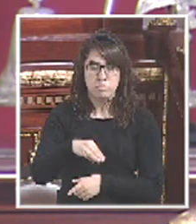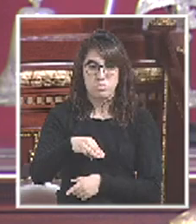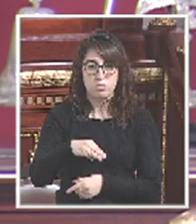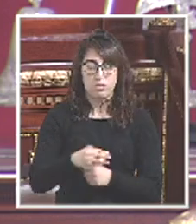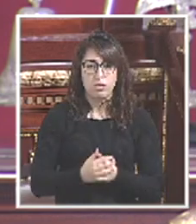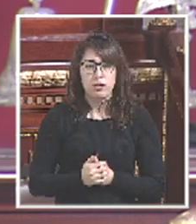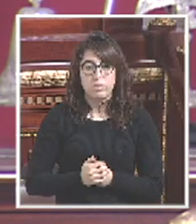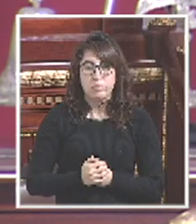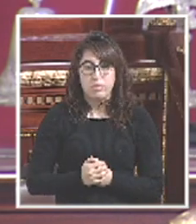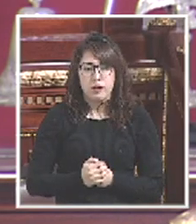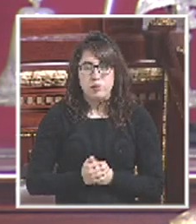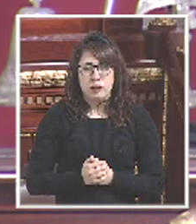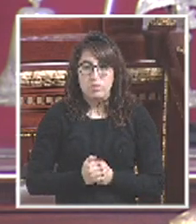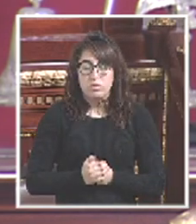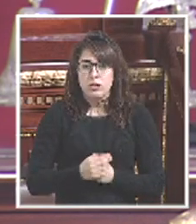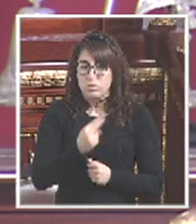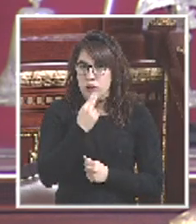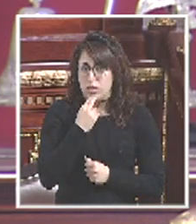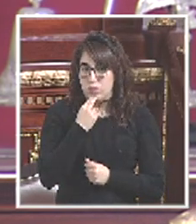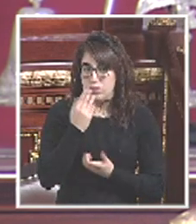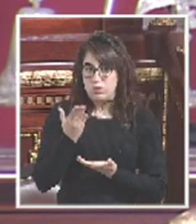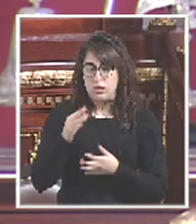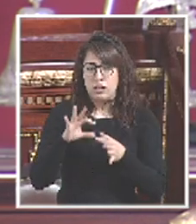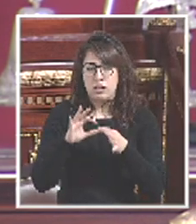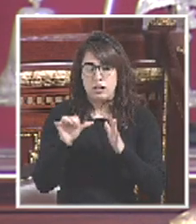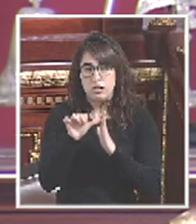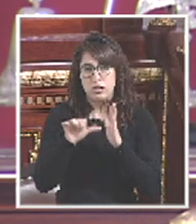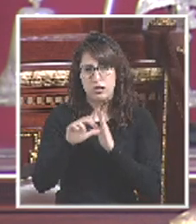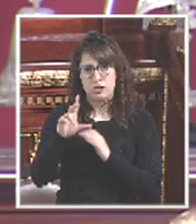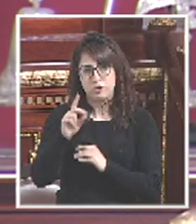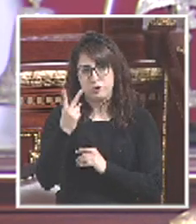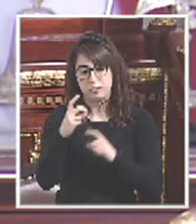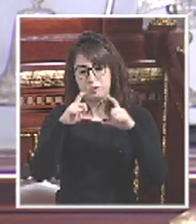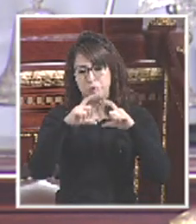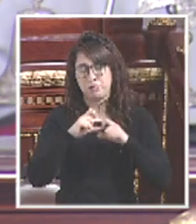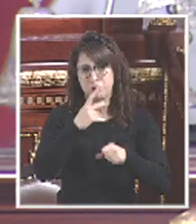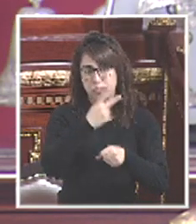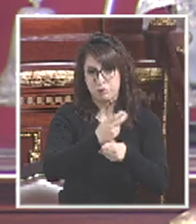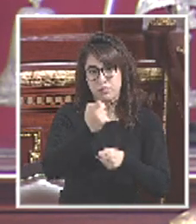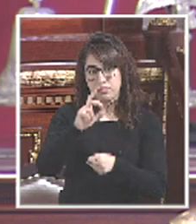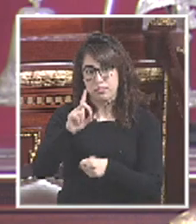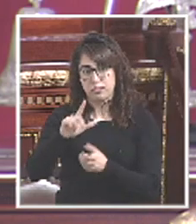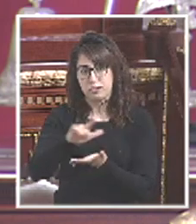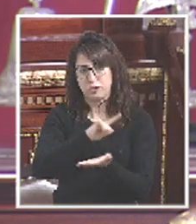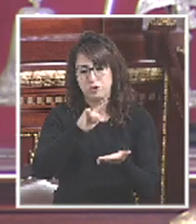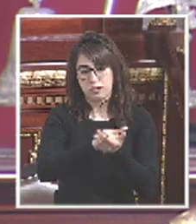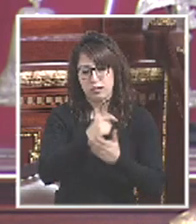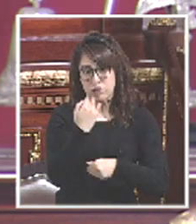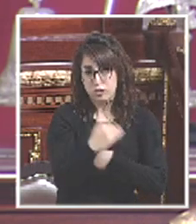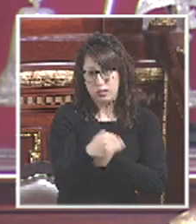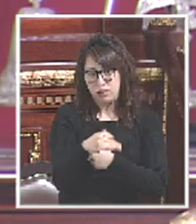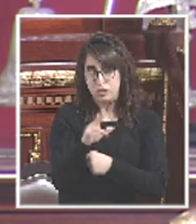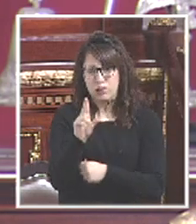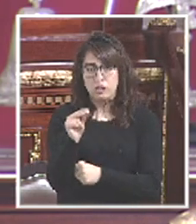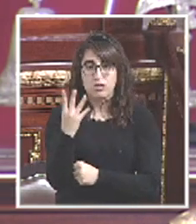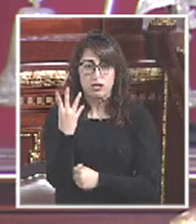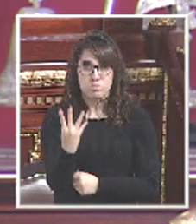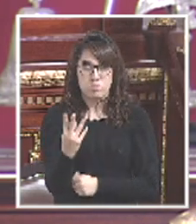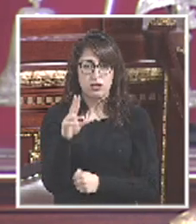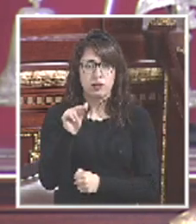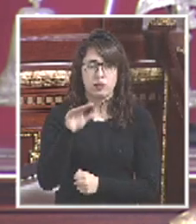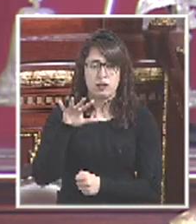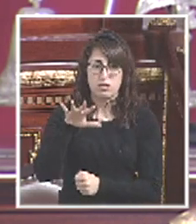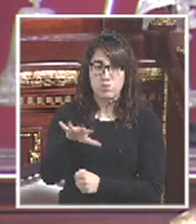de México. Con fundamento en lo dispuesto por los artículos 32, fracciones segunda y 30 de la Ley Orgánica,